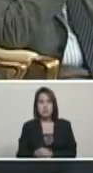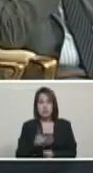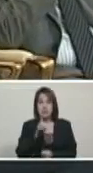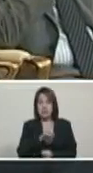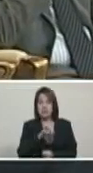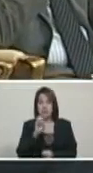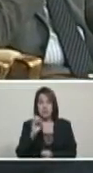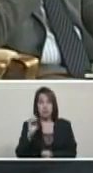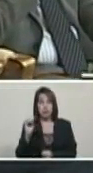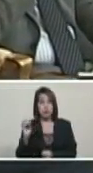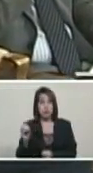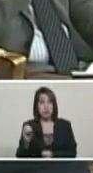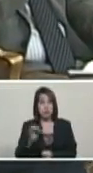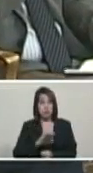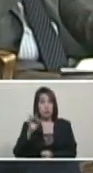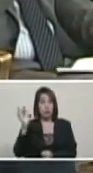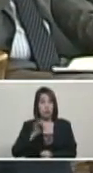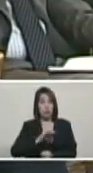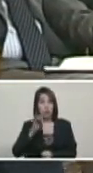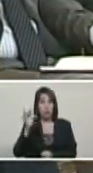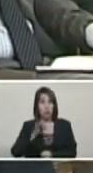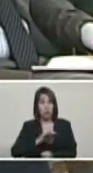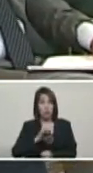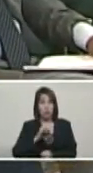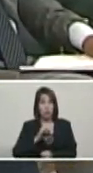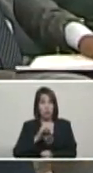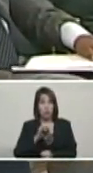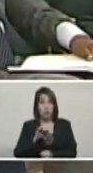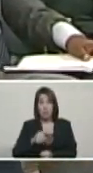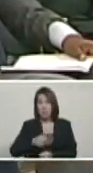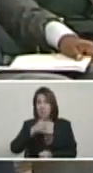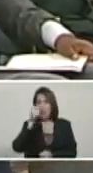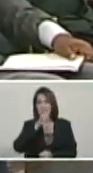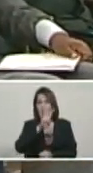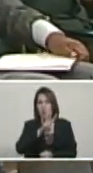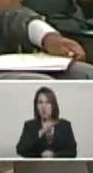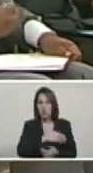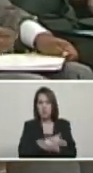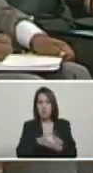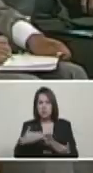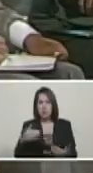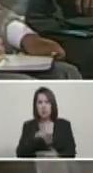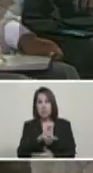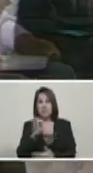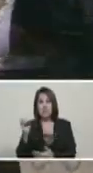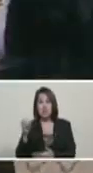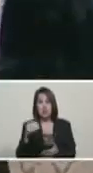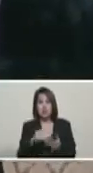...100% pensionados. Más de 4.300.000